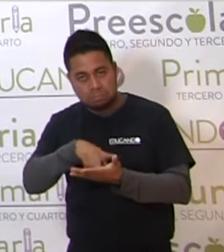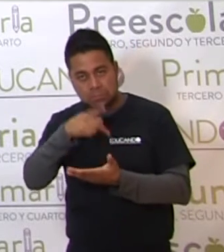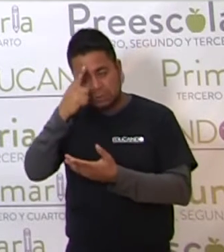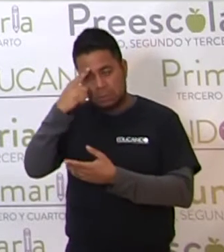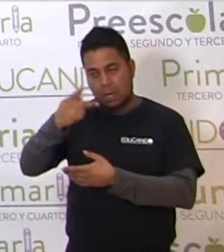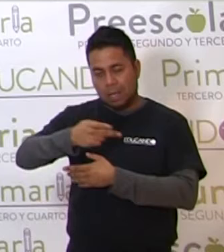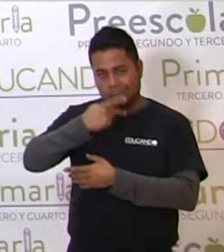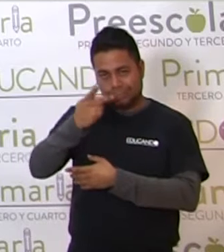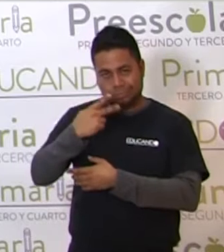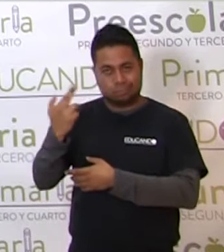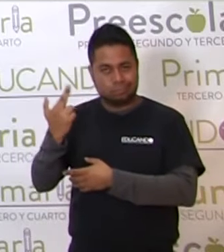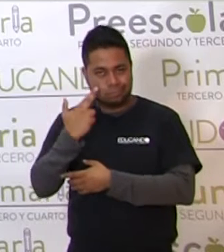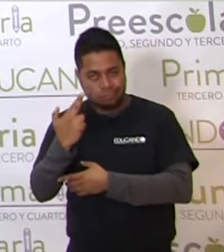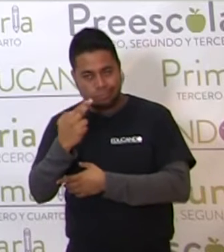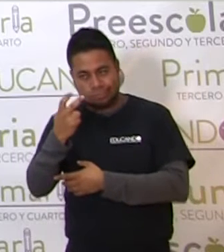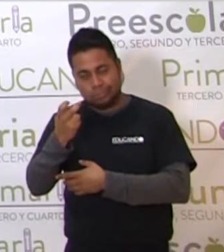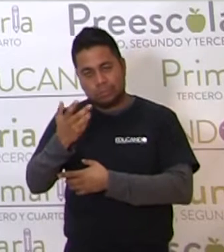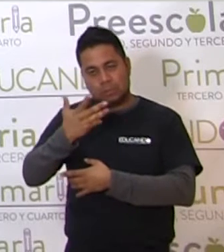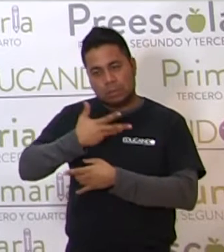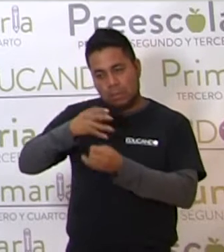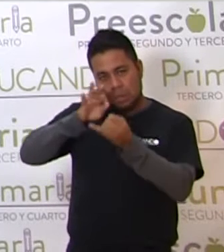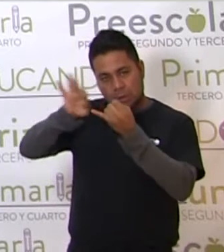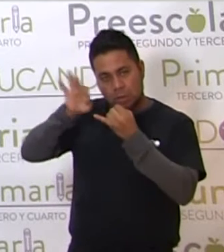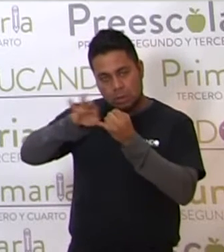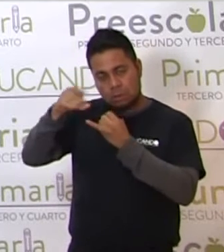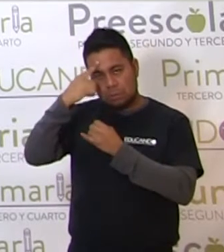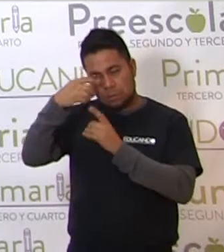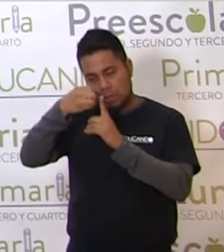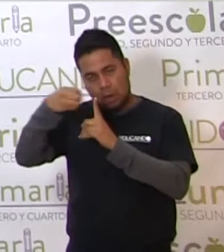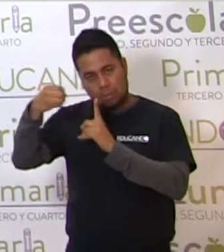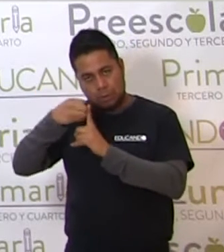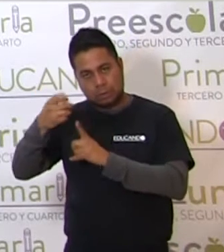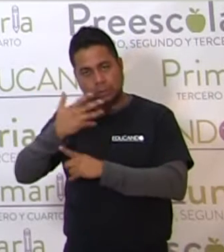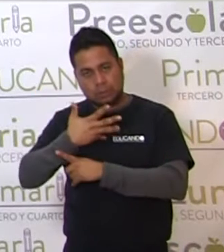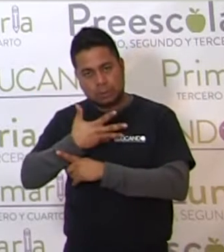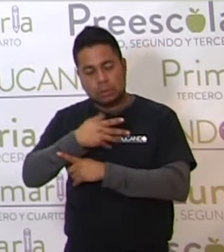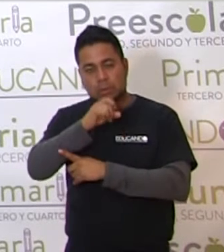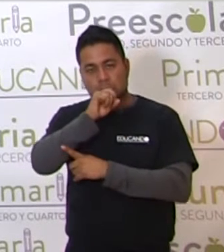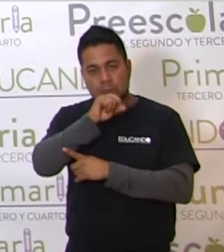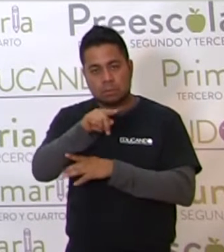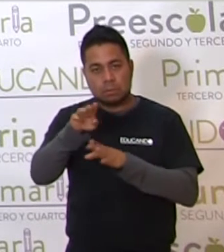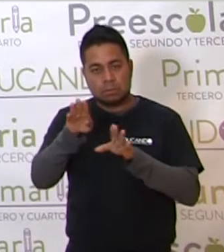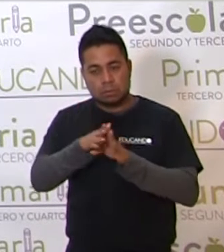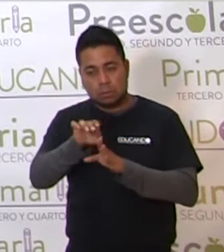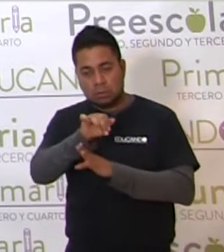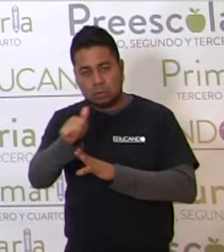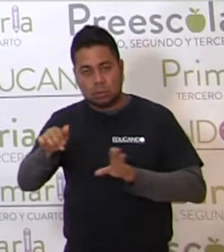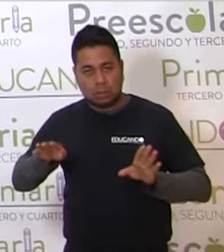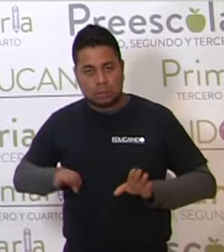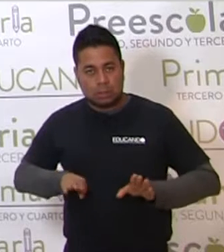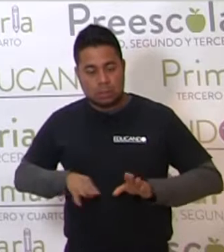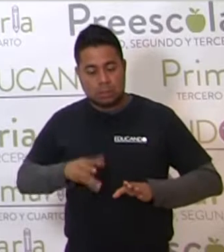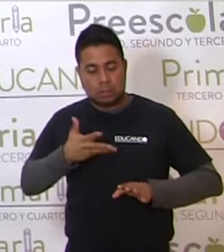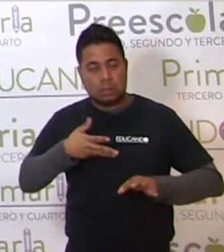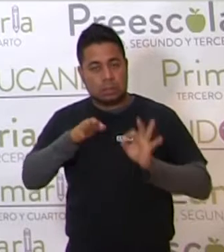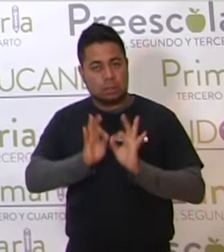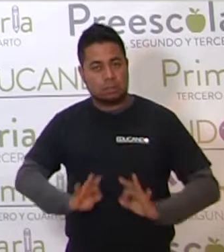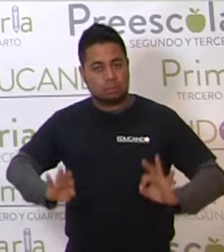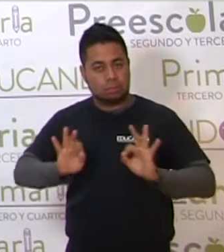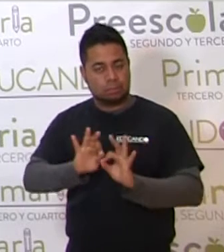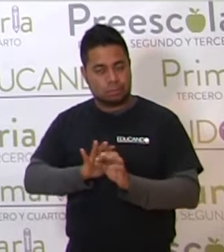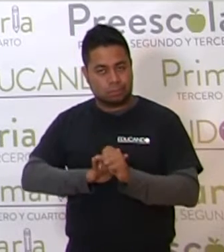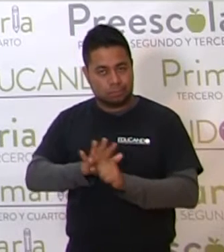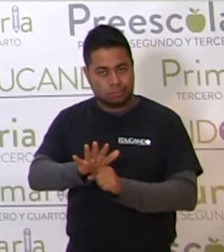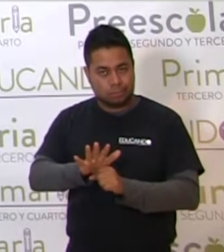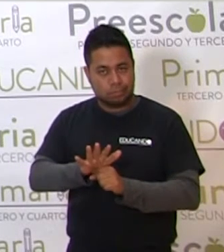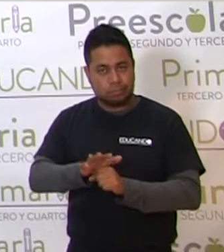sonidos va a ser la parte final de los versos y también como otra característica importante es que